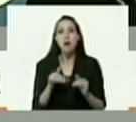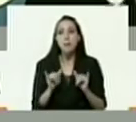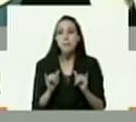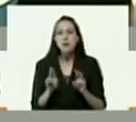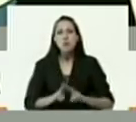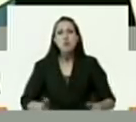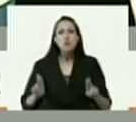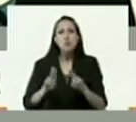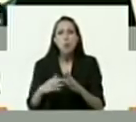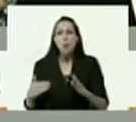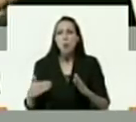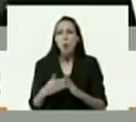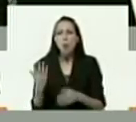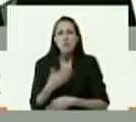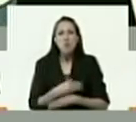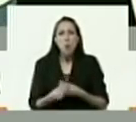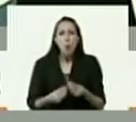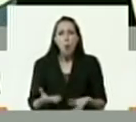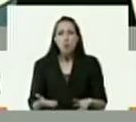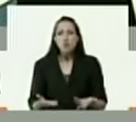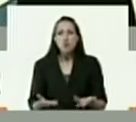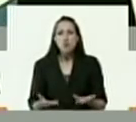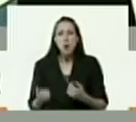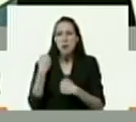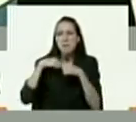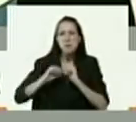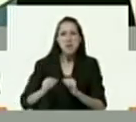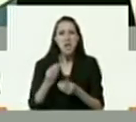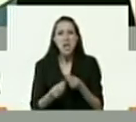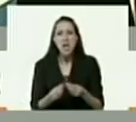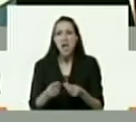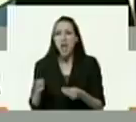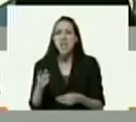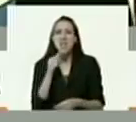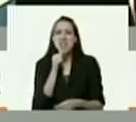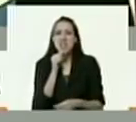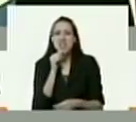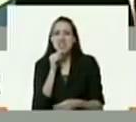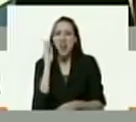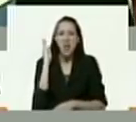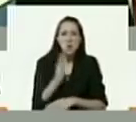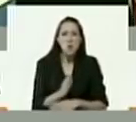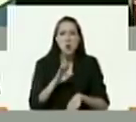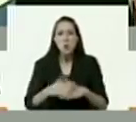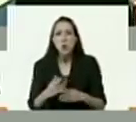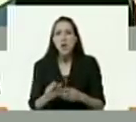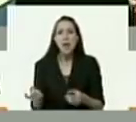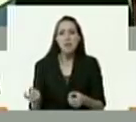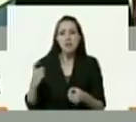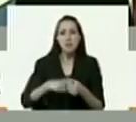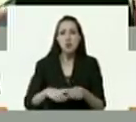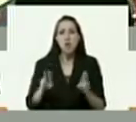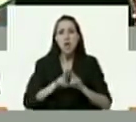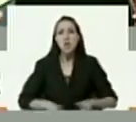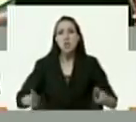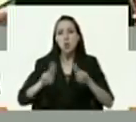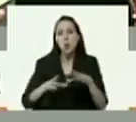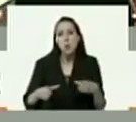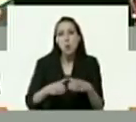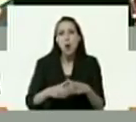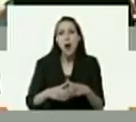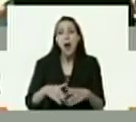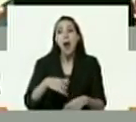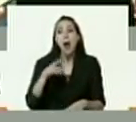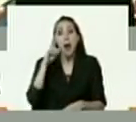para impedirlo, para decirle a quienes las imponen y son miembros de las Naciones Unidas, respeten esta carta, o